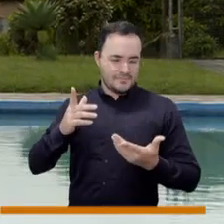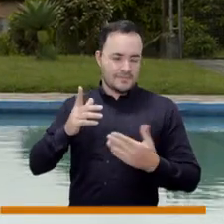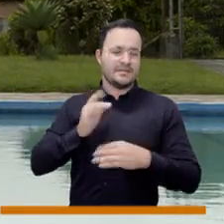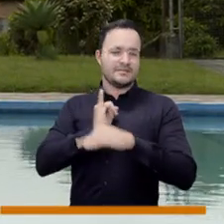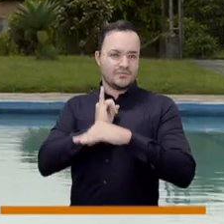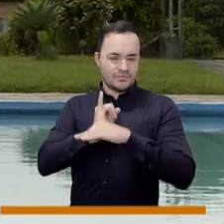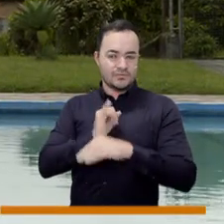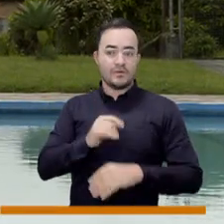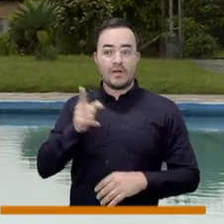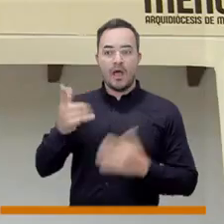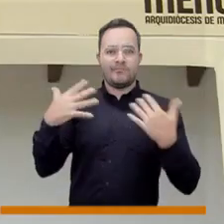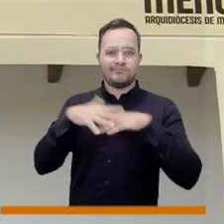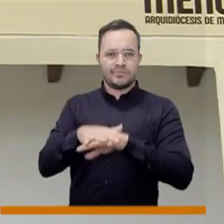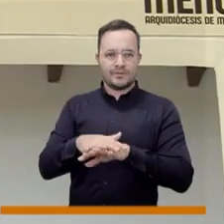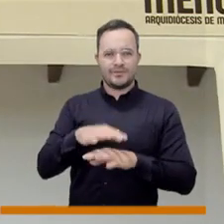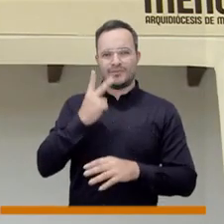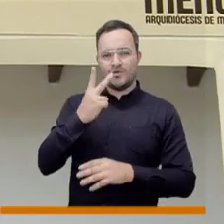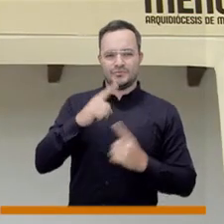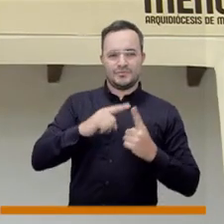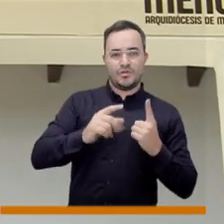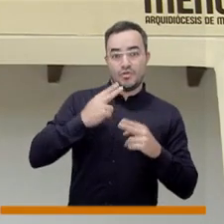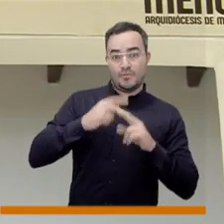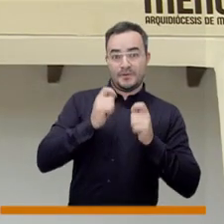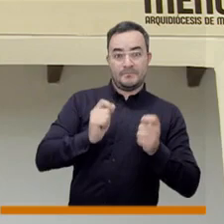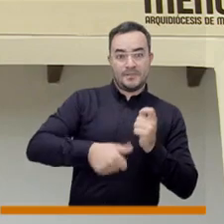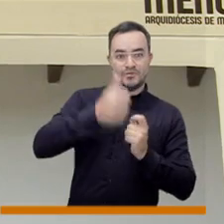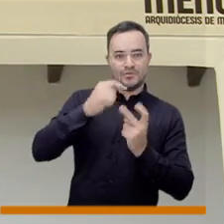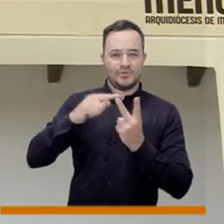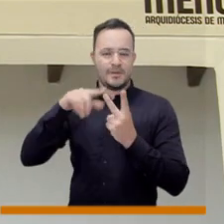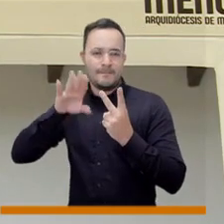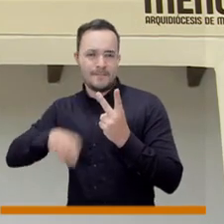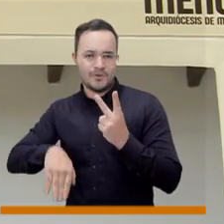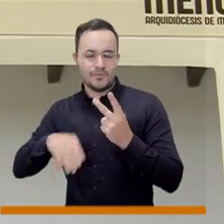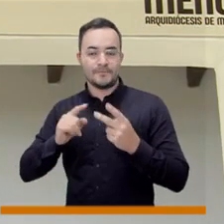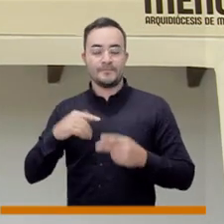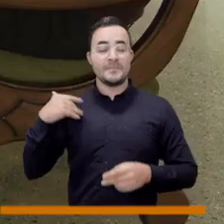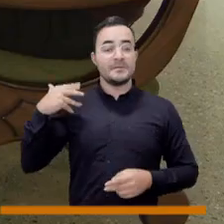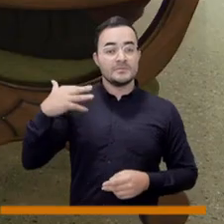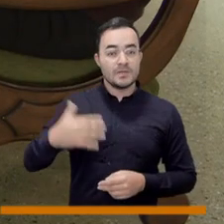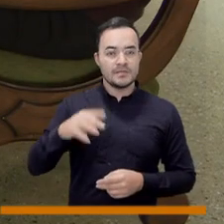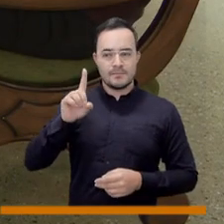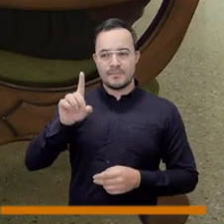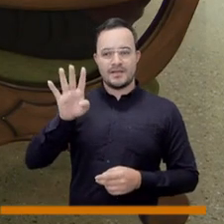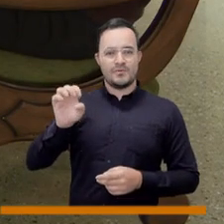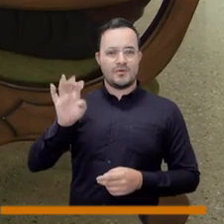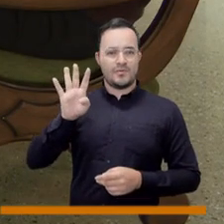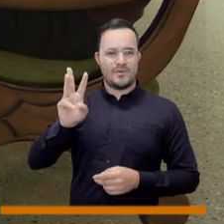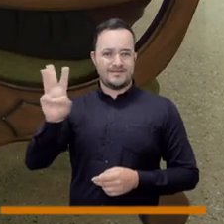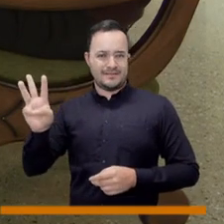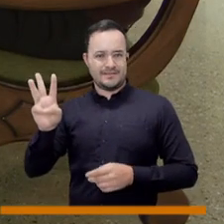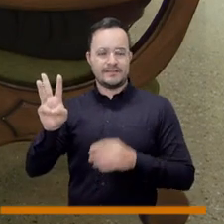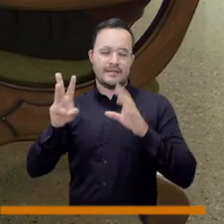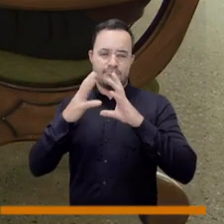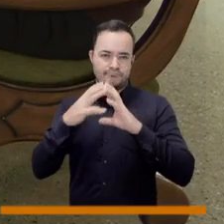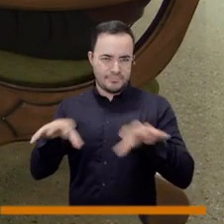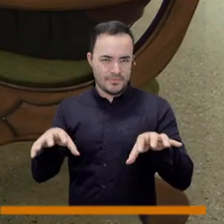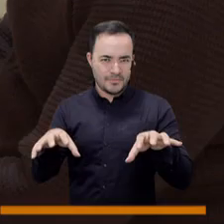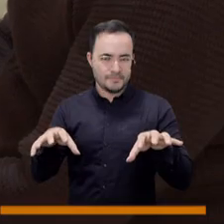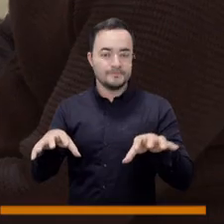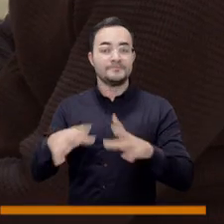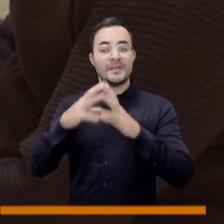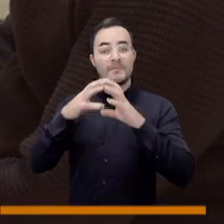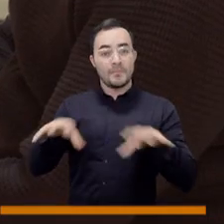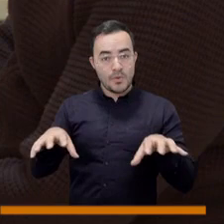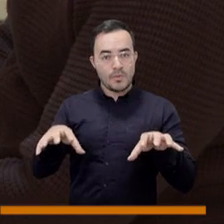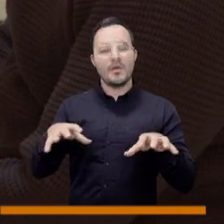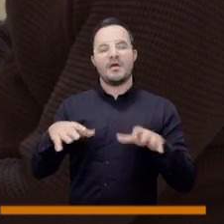ambos seminarios, el mayor y el menor. Pero en 1943 se dividieron y empezó